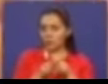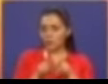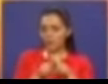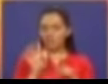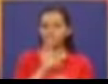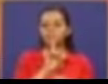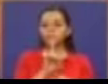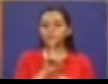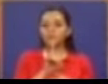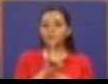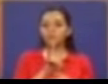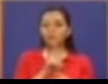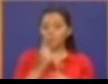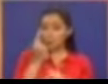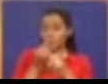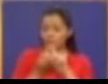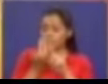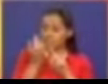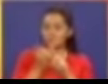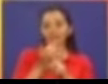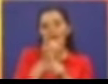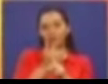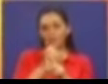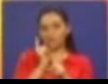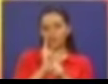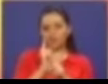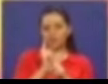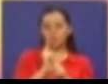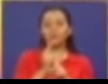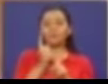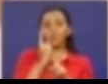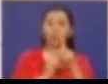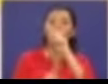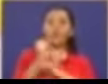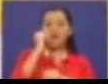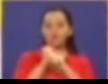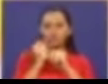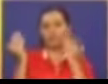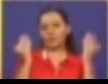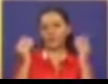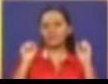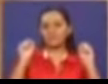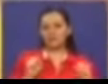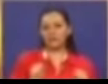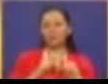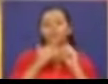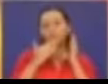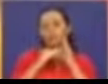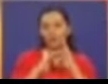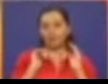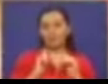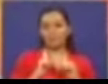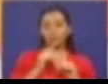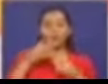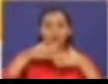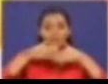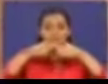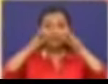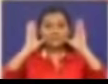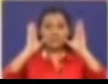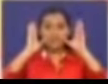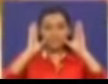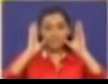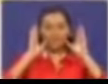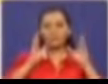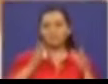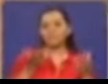error comparar con el mes anterior porque la economía es cíclica. Por ejemplo, en diciembre baja un poquito el desempleo porque se contrata más